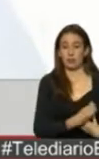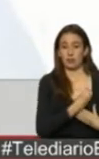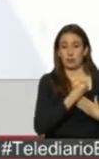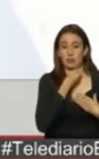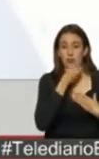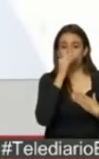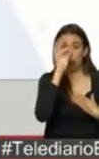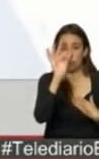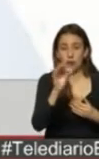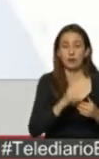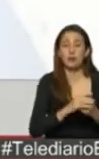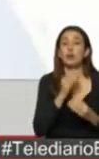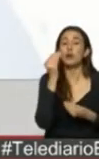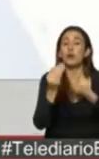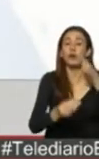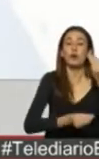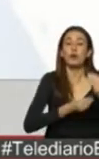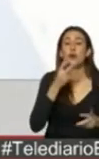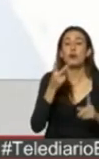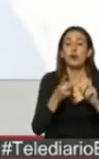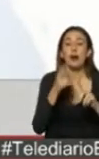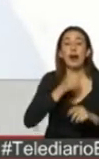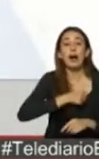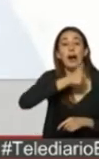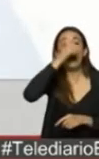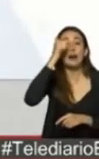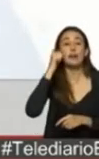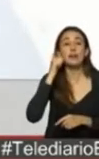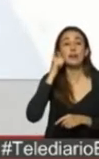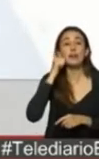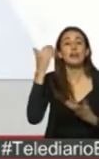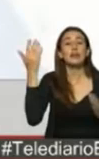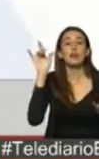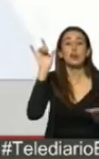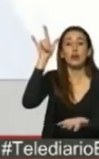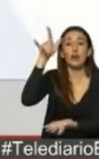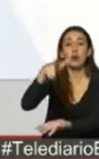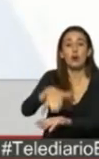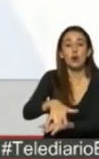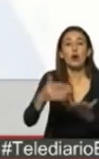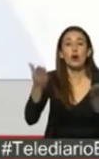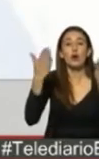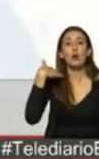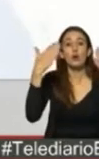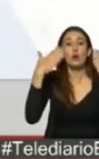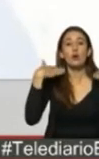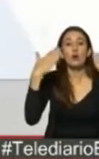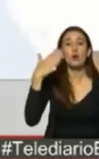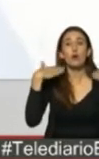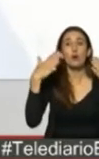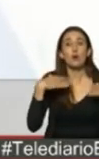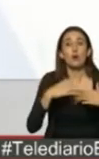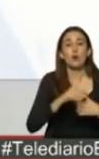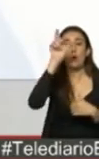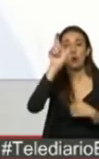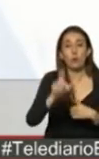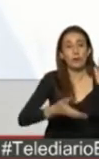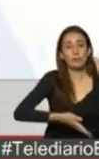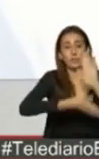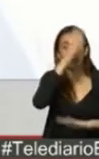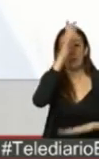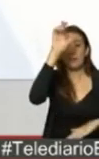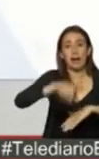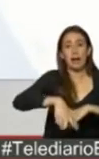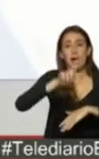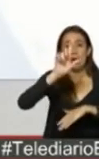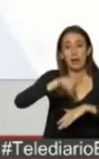reitere, por favor, esto en vivo. Y en segundo lugar, ayer también se dio un caso en el aeropuerto de Guayaquil de un ciudadano que iba hacia Loja.